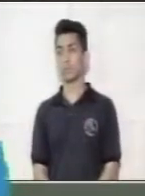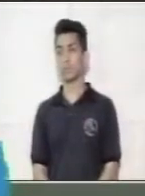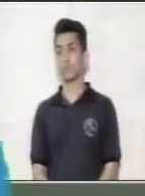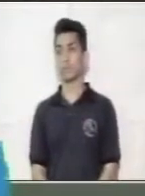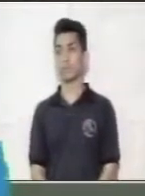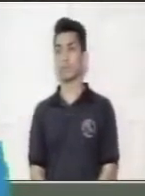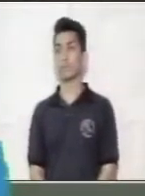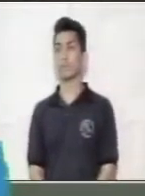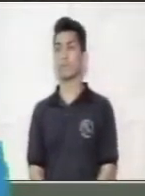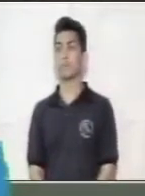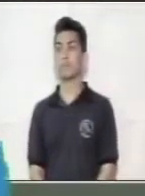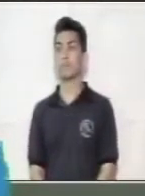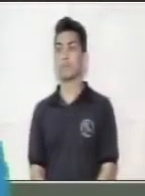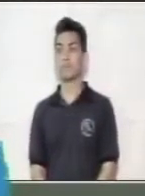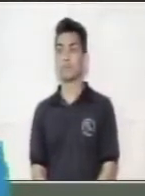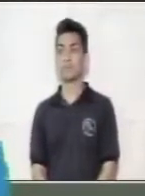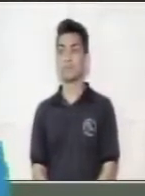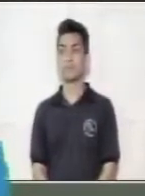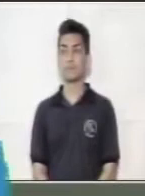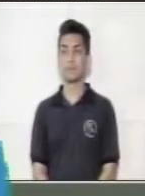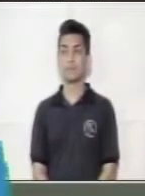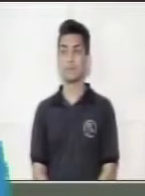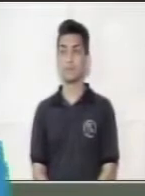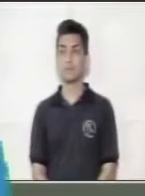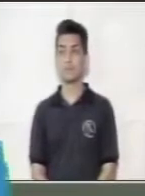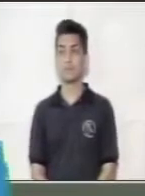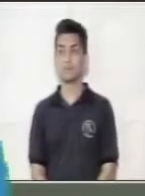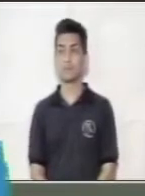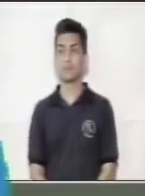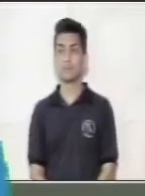Vamos a tener por ahí ese punto .